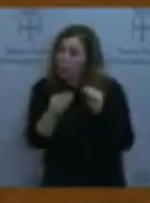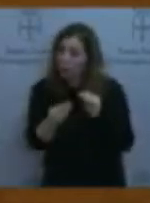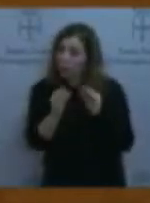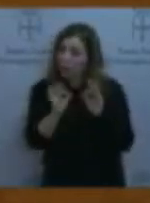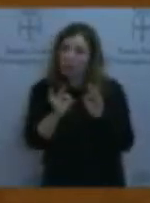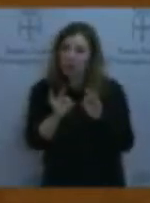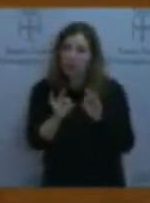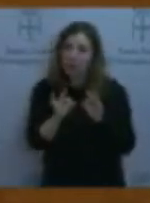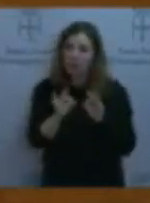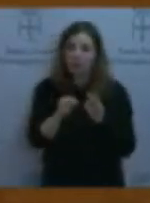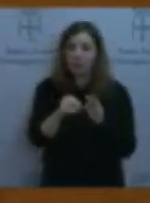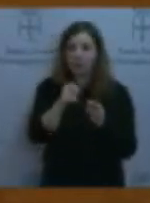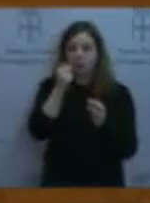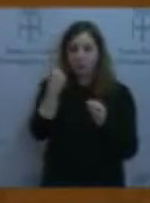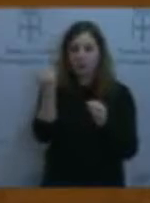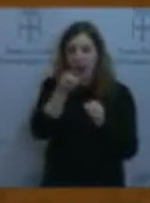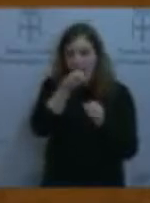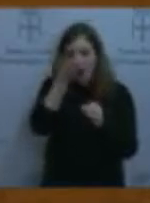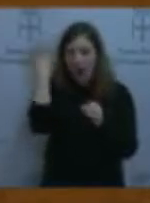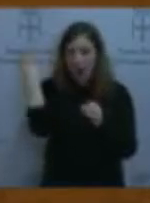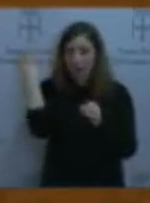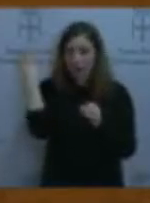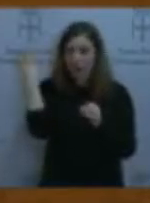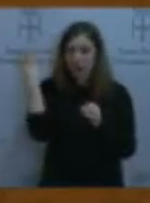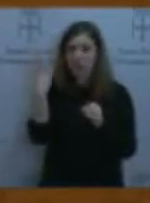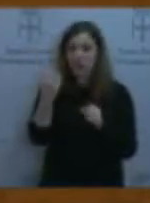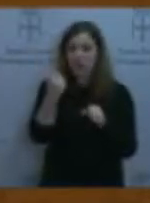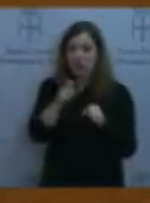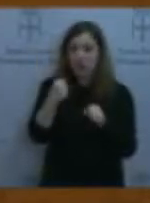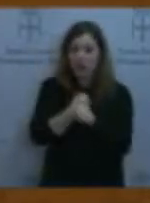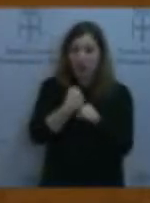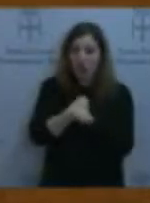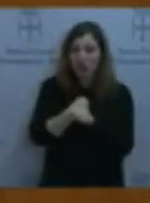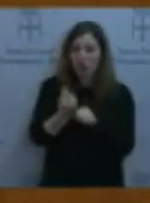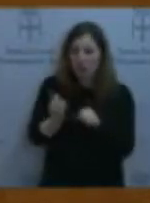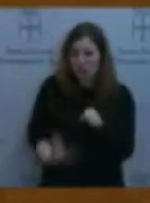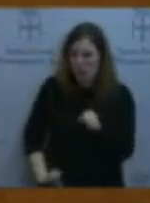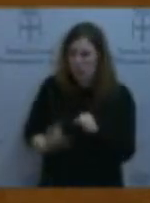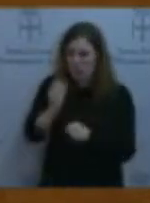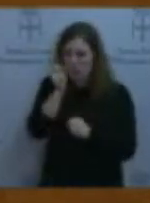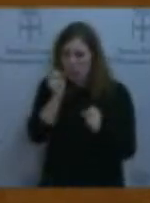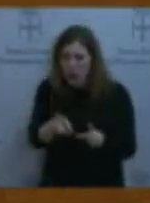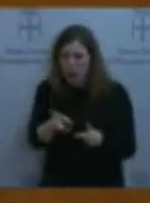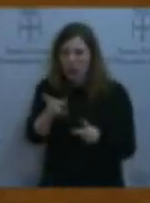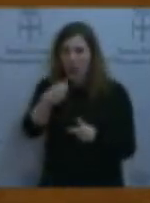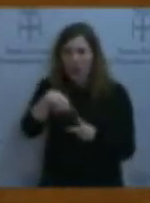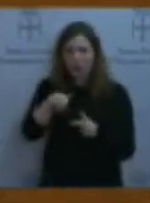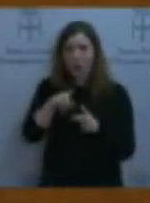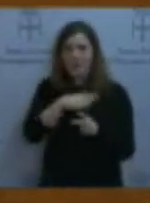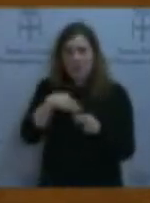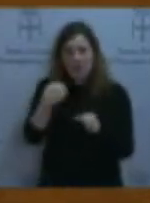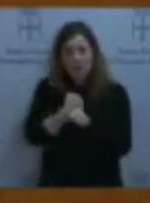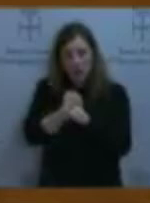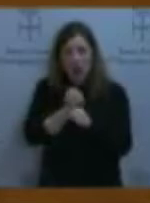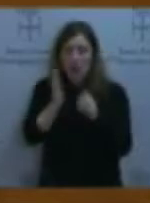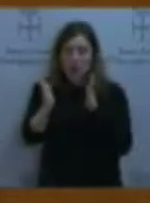atrás trabajadores más precarizados dispuestos a trabajar en empleos temporales. Y de eso,